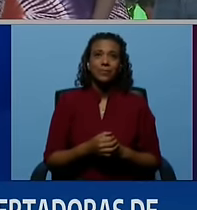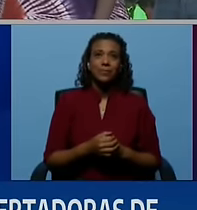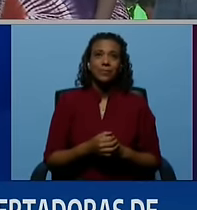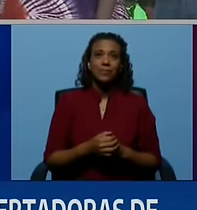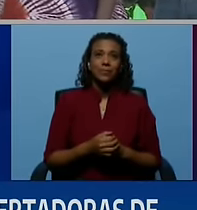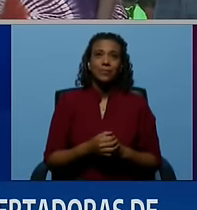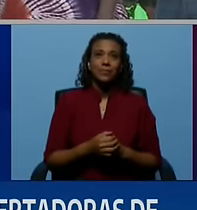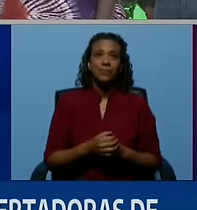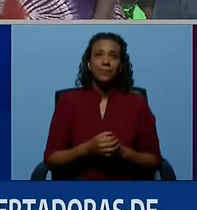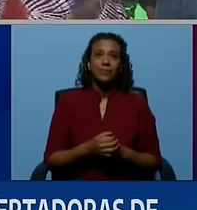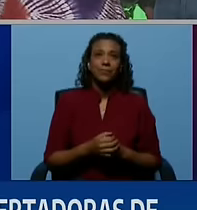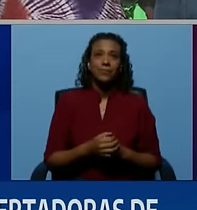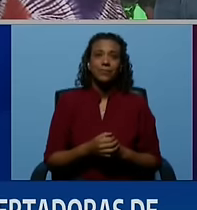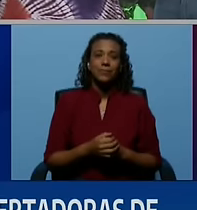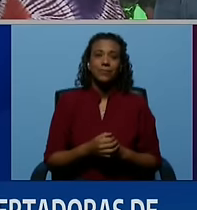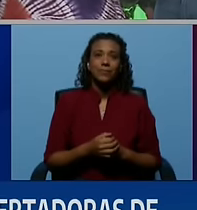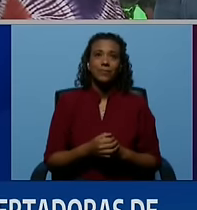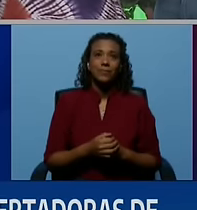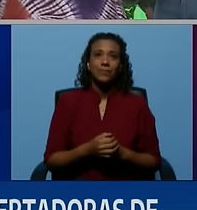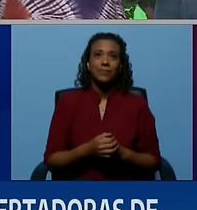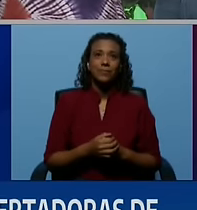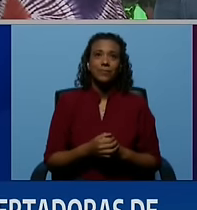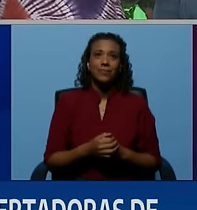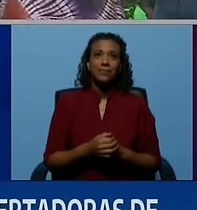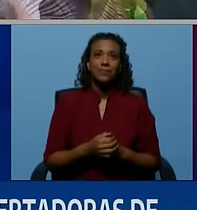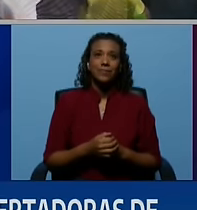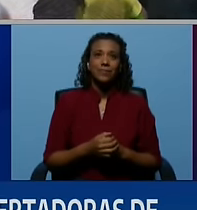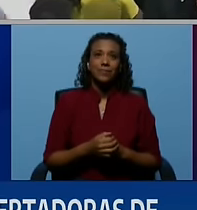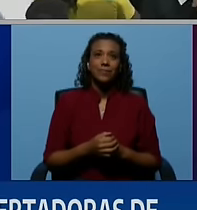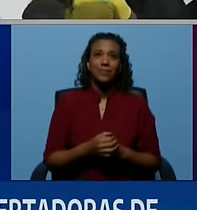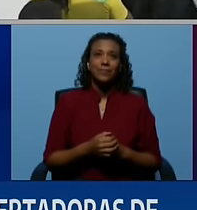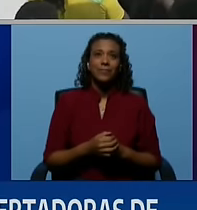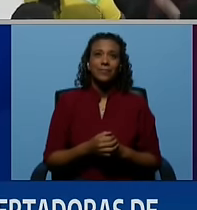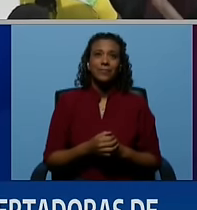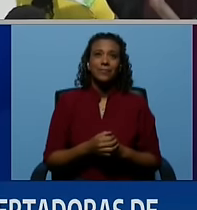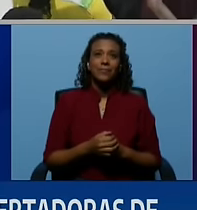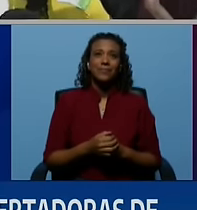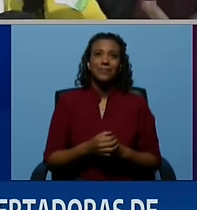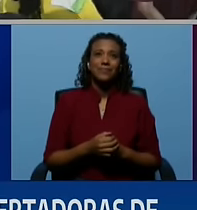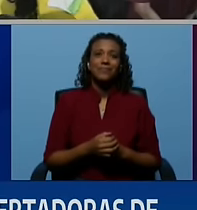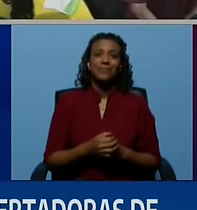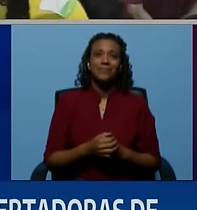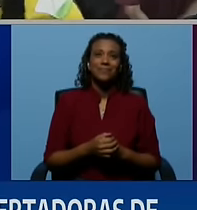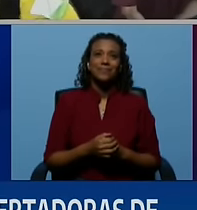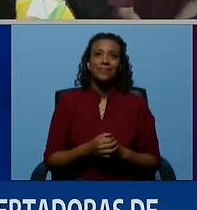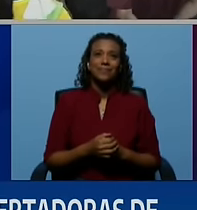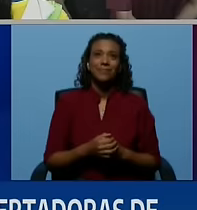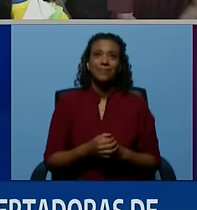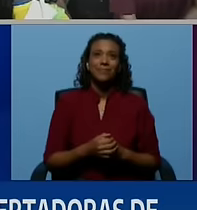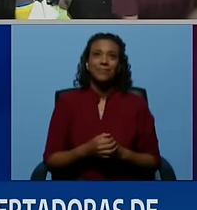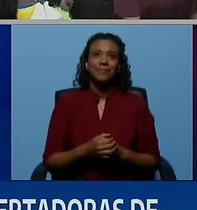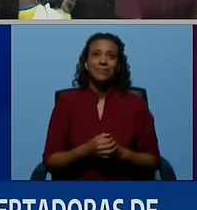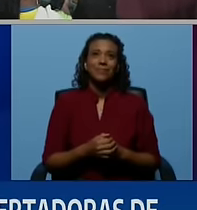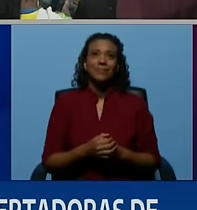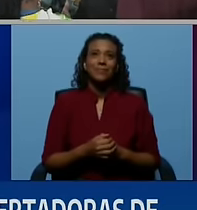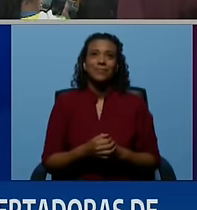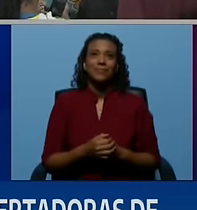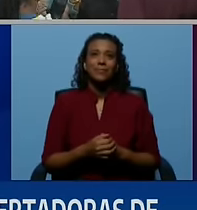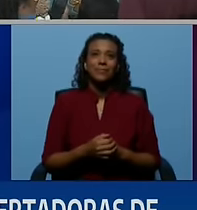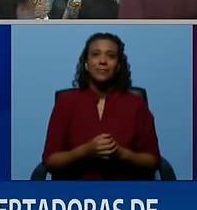Excellency, the freely and fairly re-elected President of